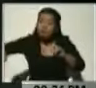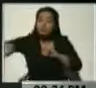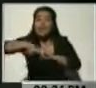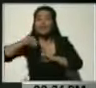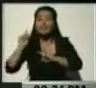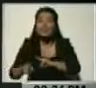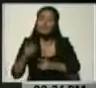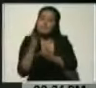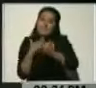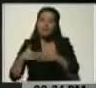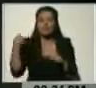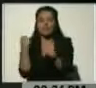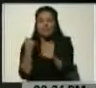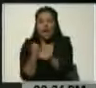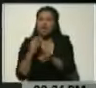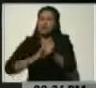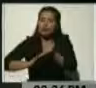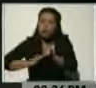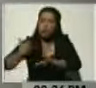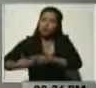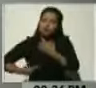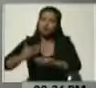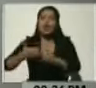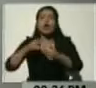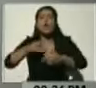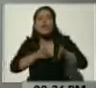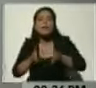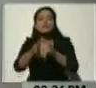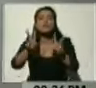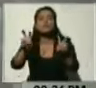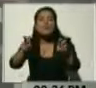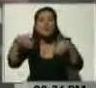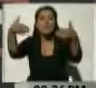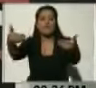la construcción de los nuevos caminos.